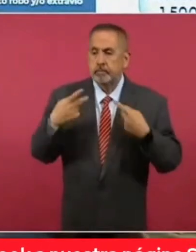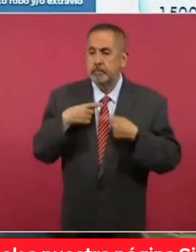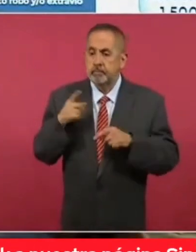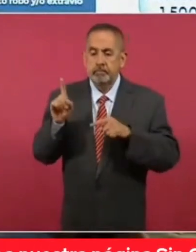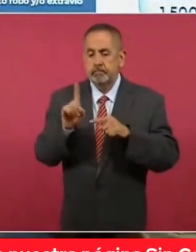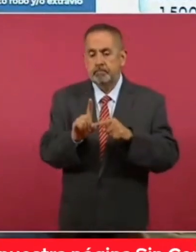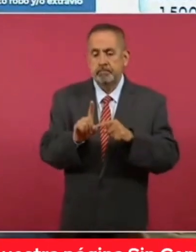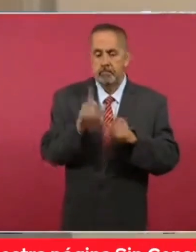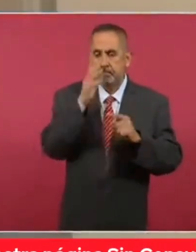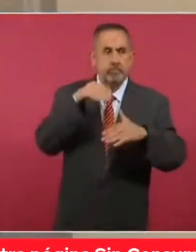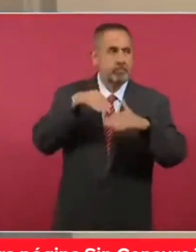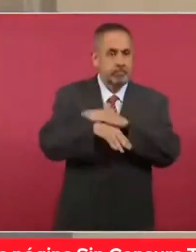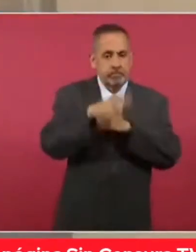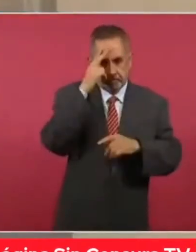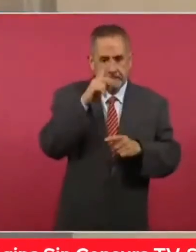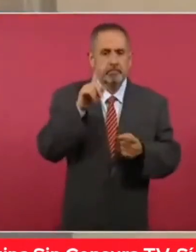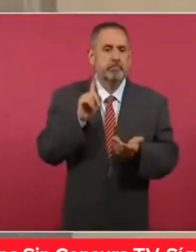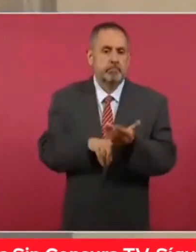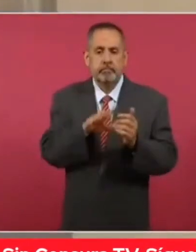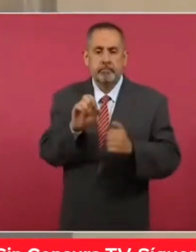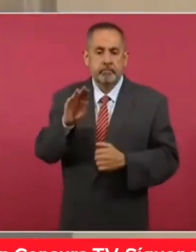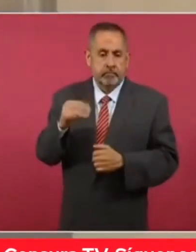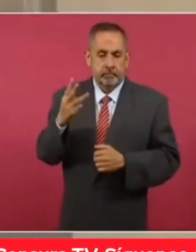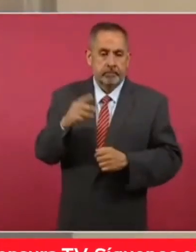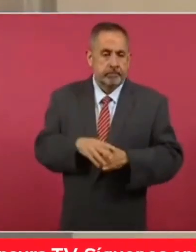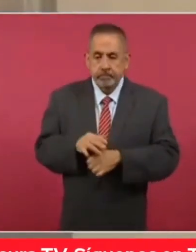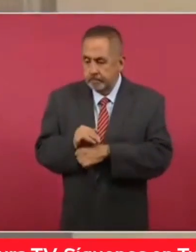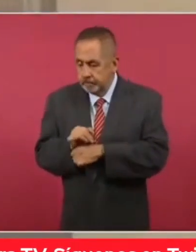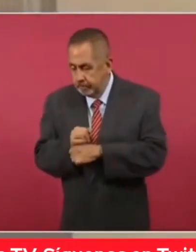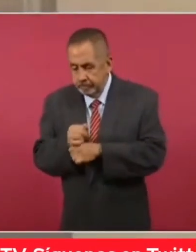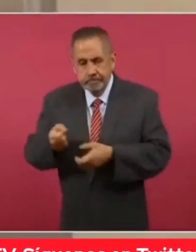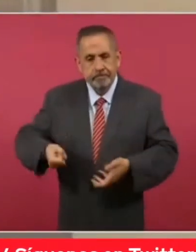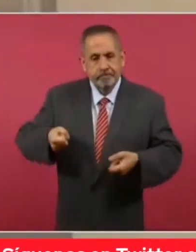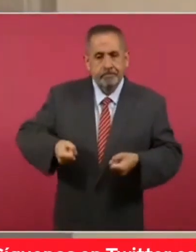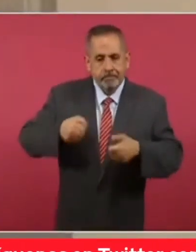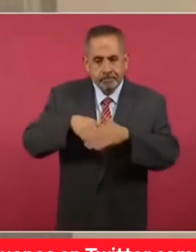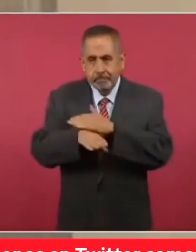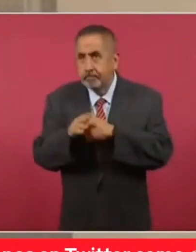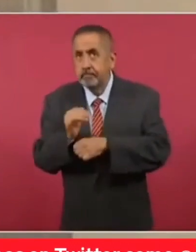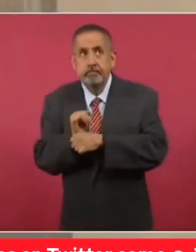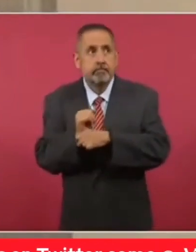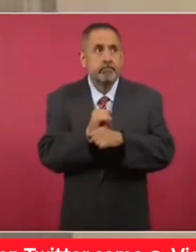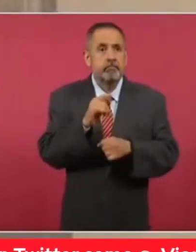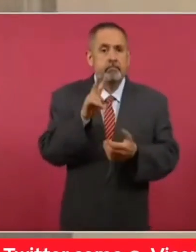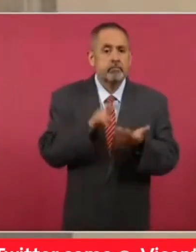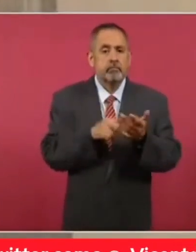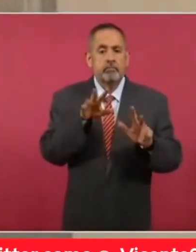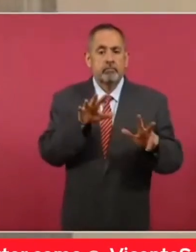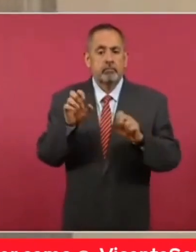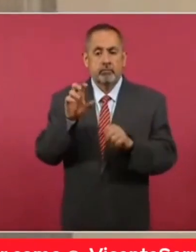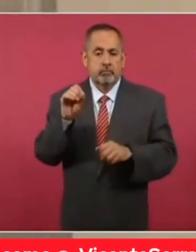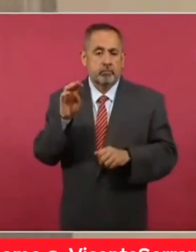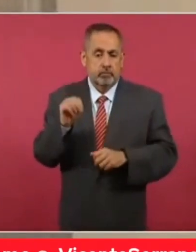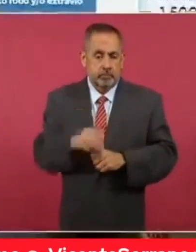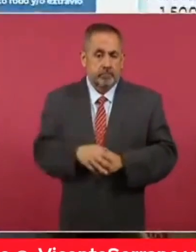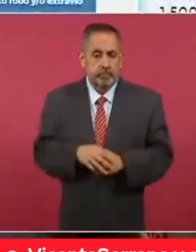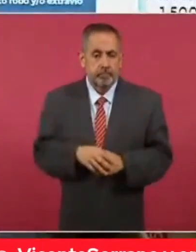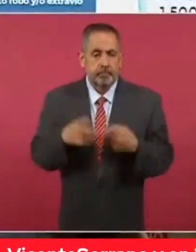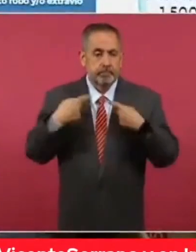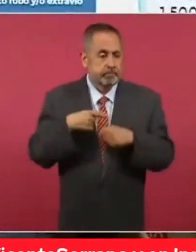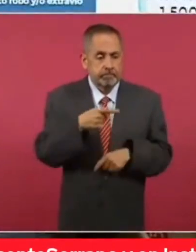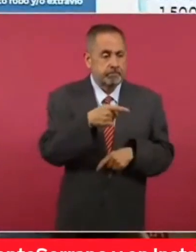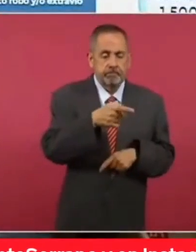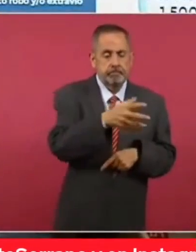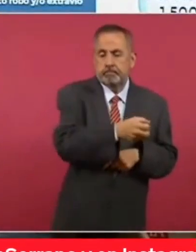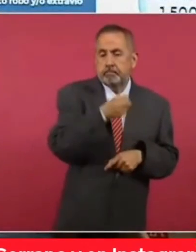admitidos mil quinientos noventa y tres inspecciones a maletas y bodegas en 1809 pasajeros puestos a